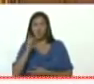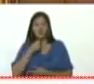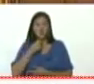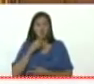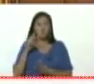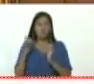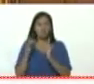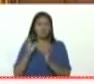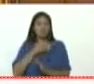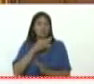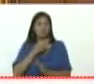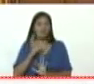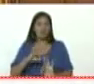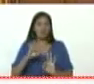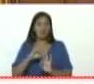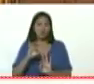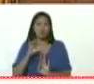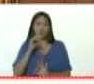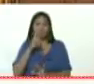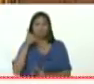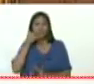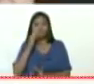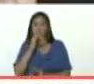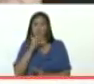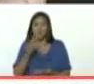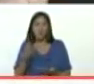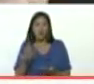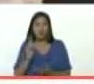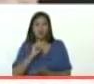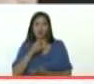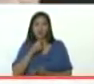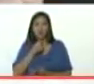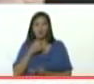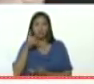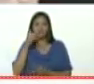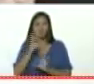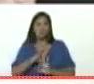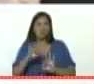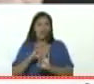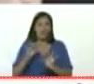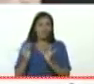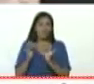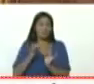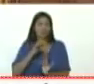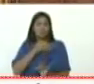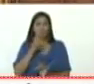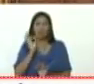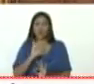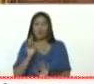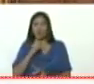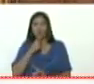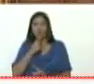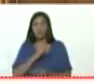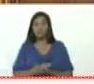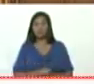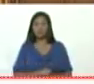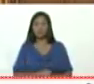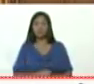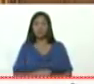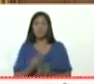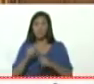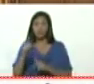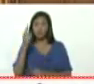sociales. No tiene celular tampoco, no le gusta el celular. A Isidoro y María Alcira Matute, pero